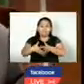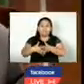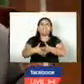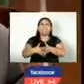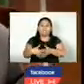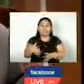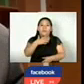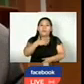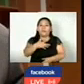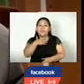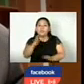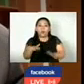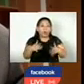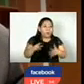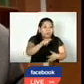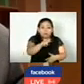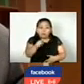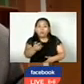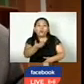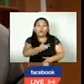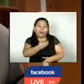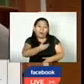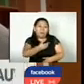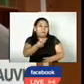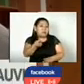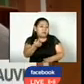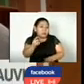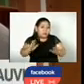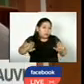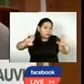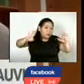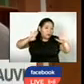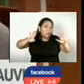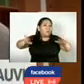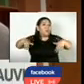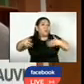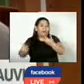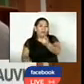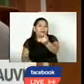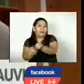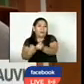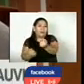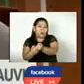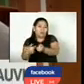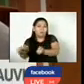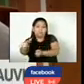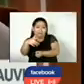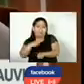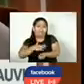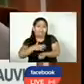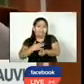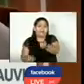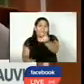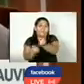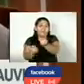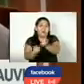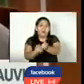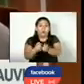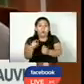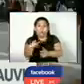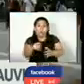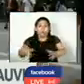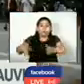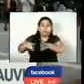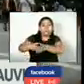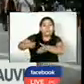encontrar culpable a un policía debido al apoyo que tiene a nivel ciudadano la fuerza